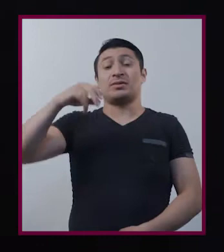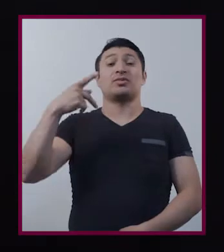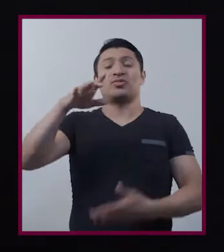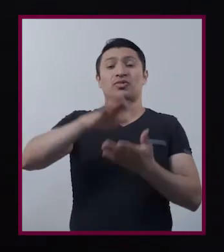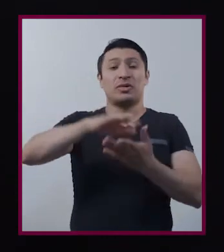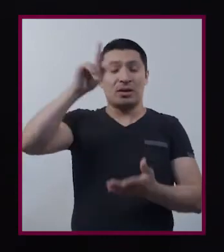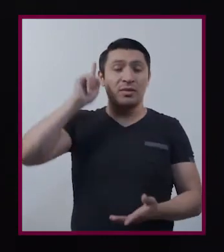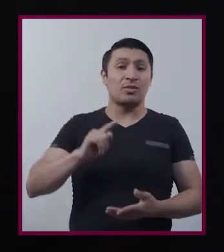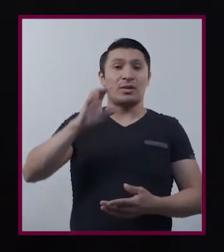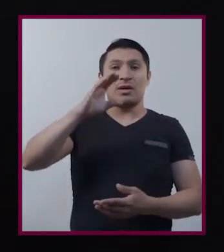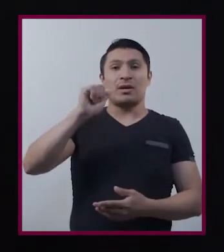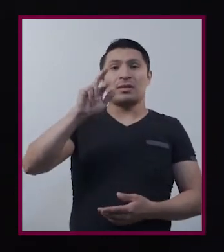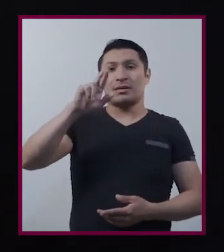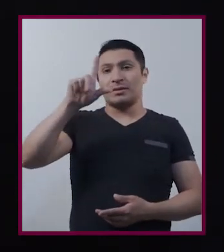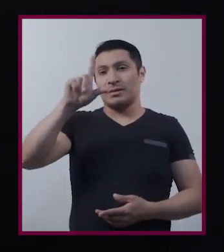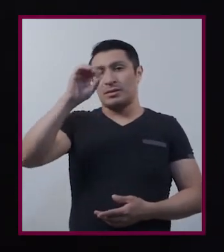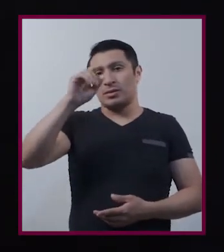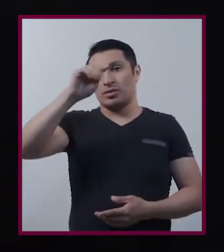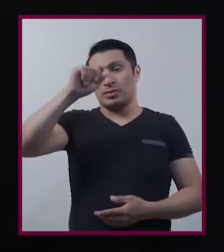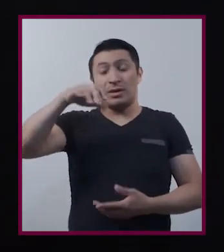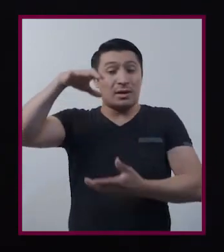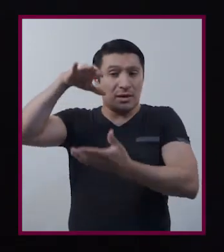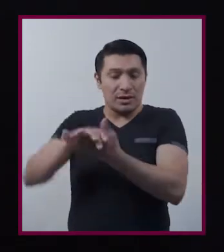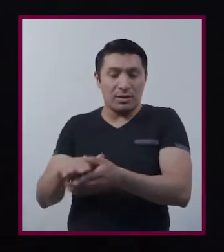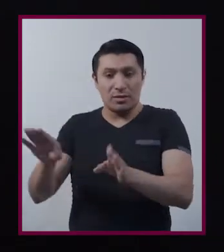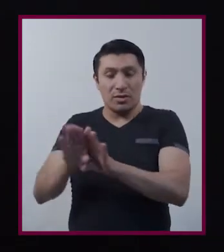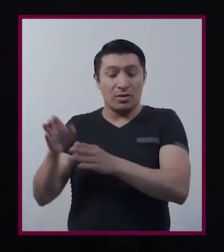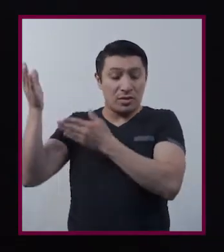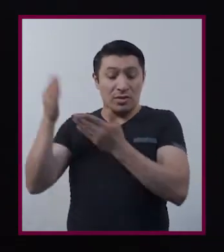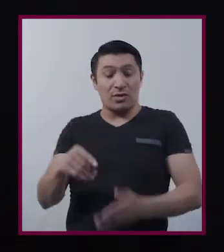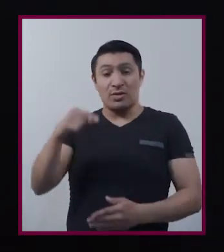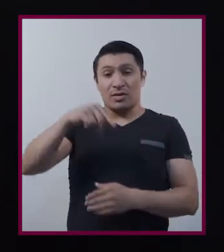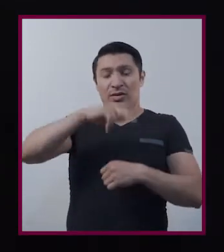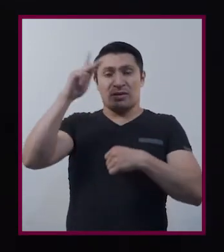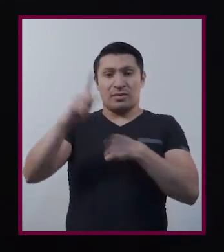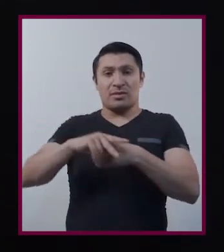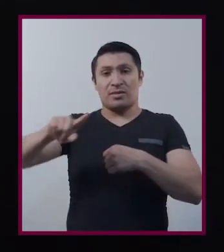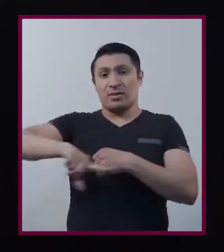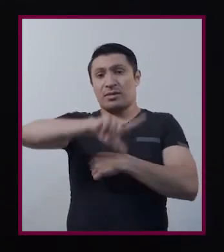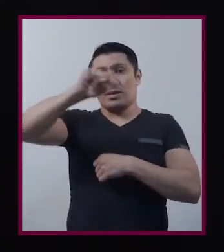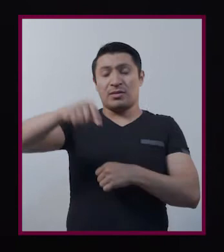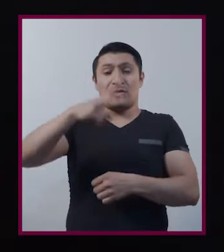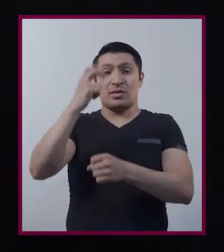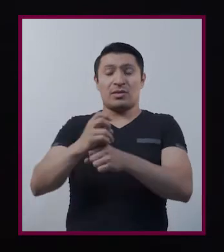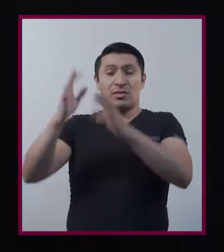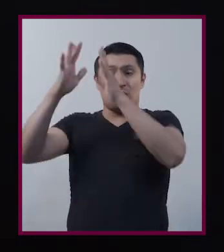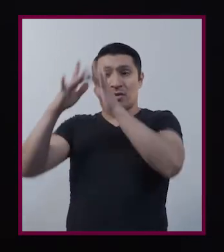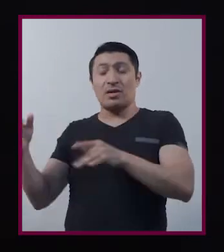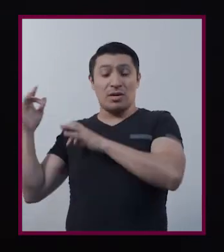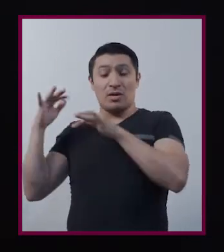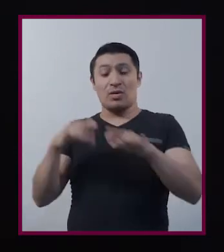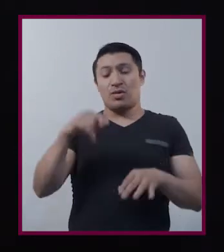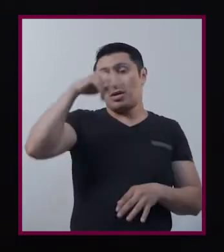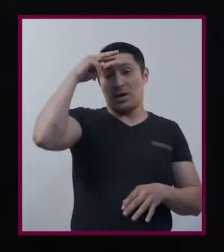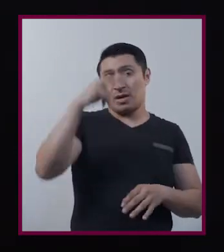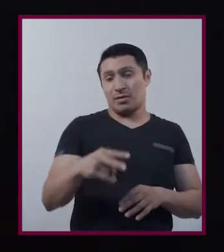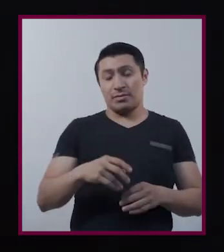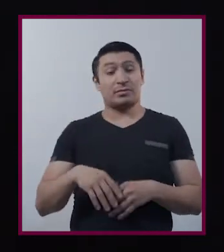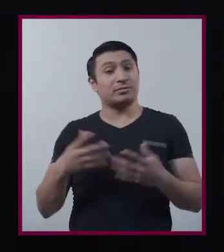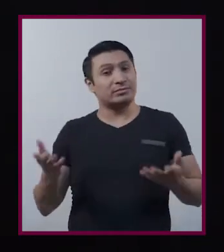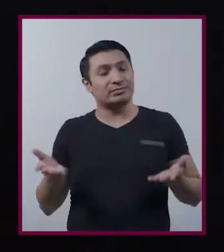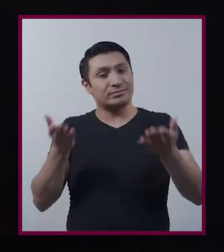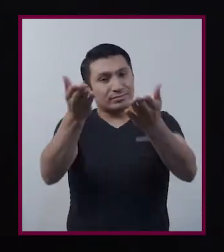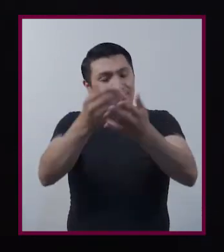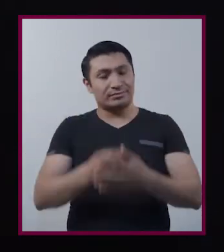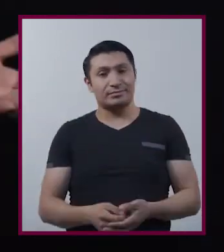de México y su esposa, la emperatriz Carlota, matrimonio que llegó a nuestro país después de la segunda intervención francesa en